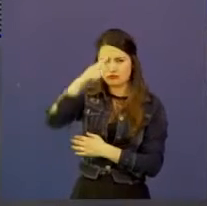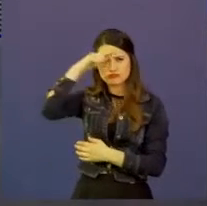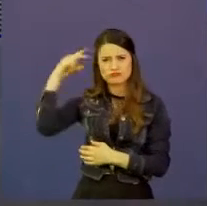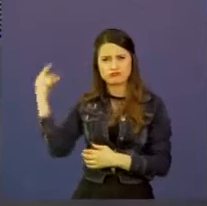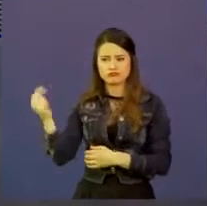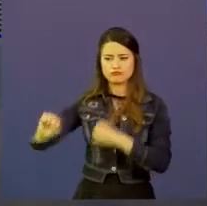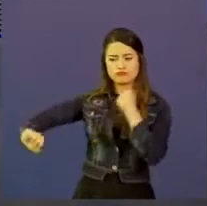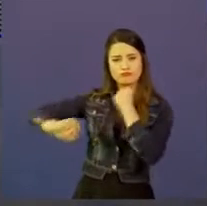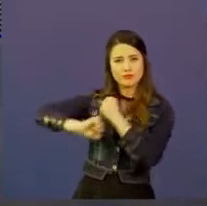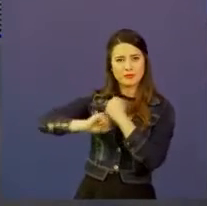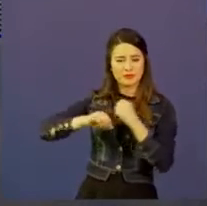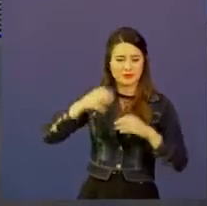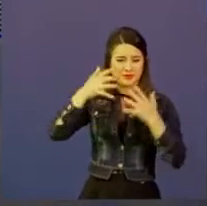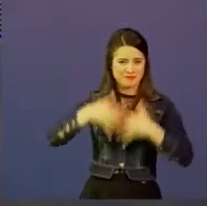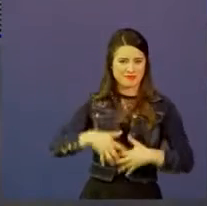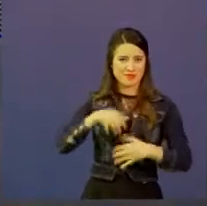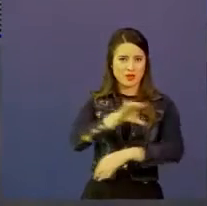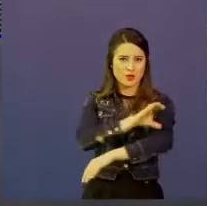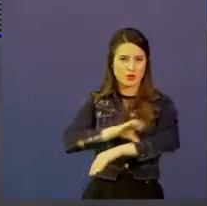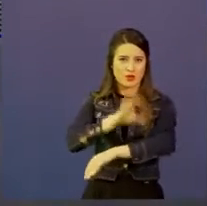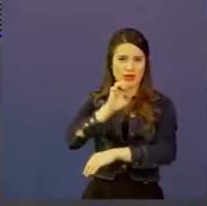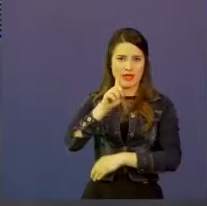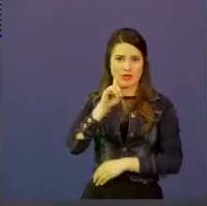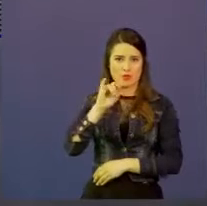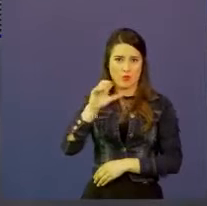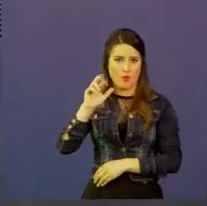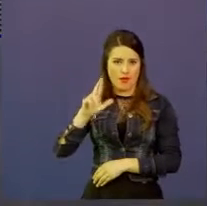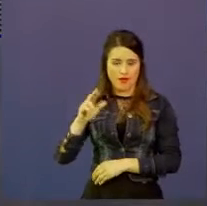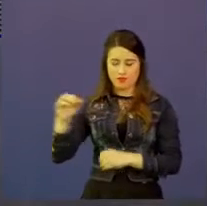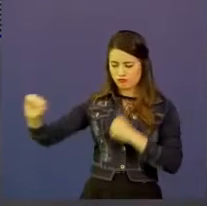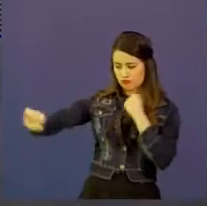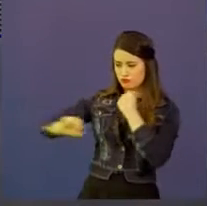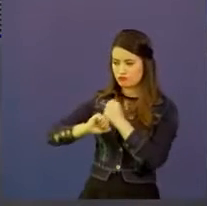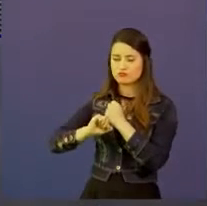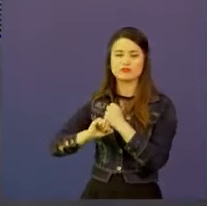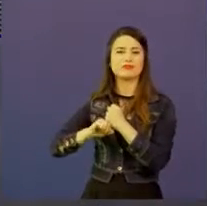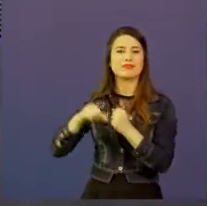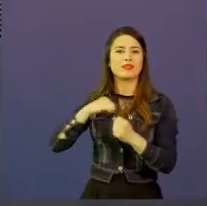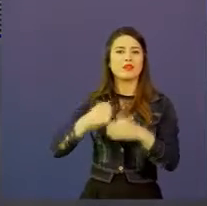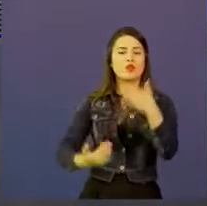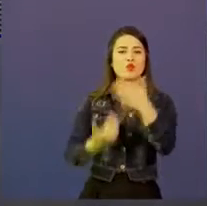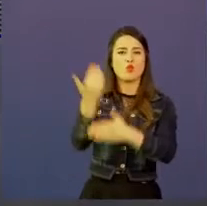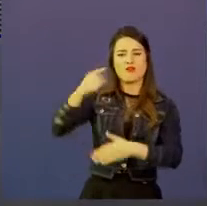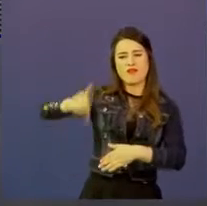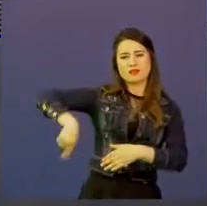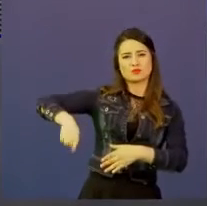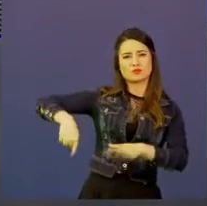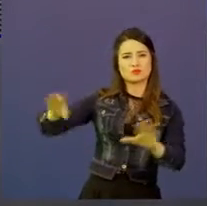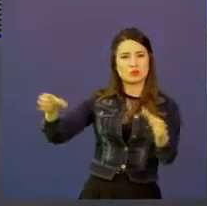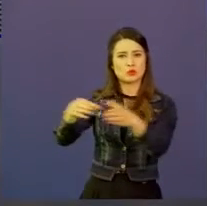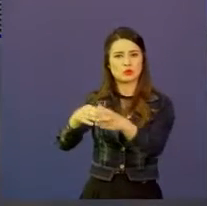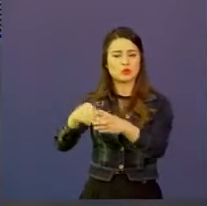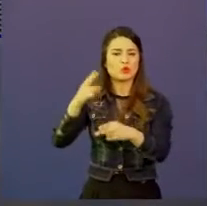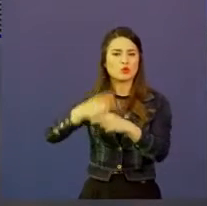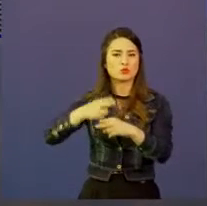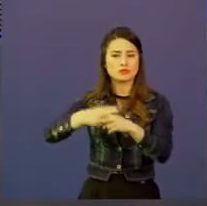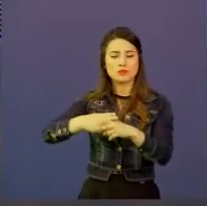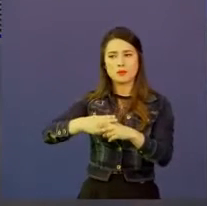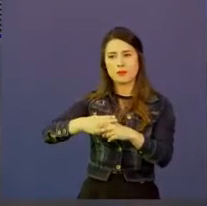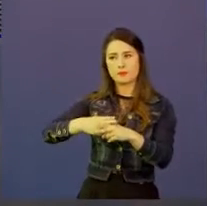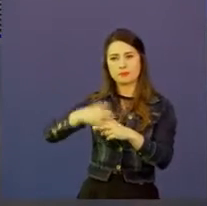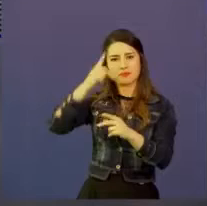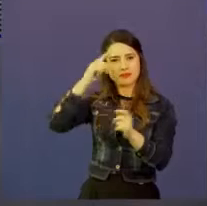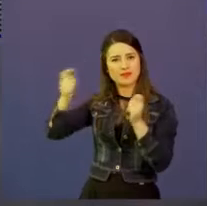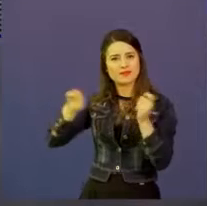nosotros y Computadores para Educar en una estrategia muy bonita que se llama la Escuela TIC de Padres de Familia, donde realmente lo que buscamos es que los padres